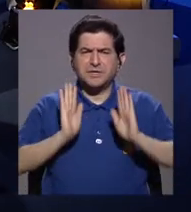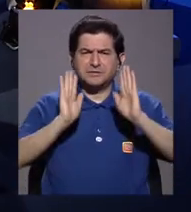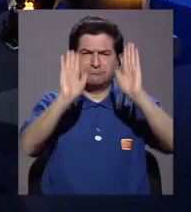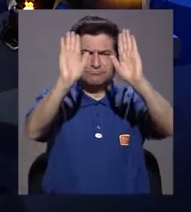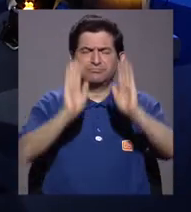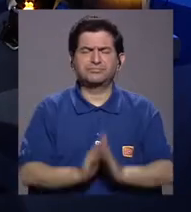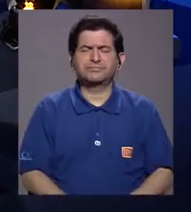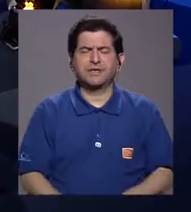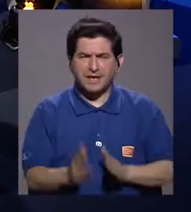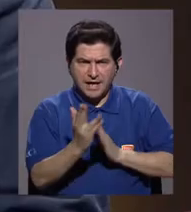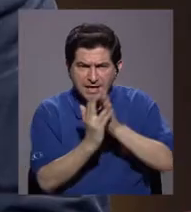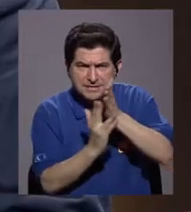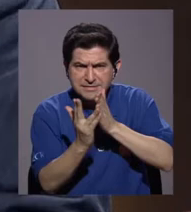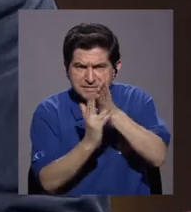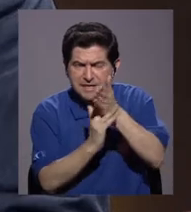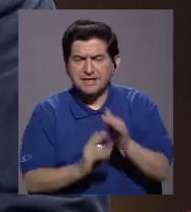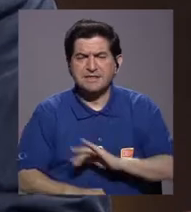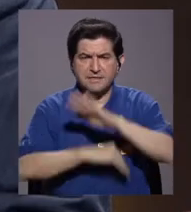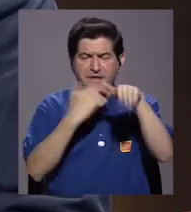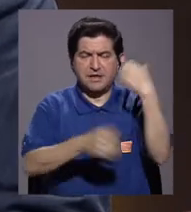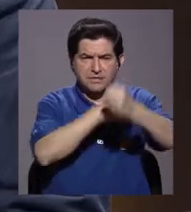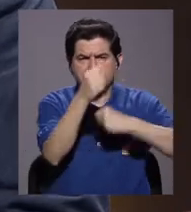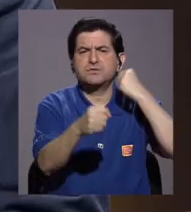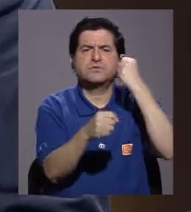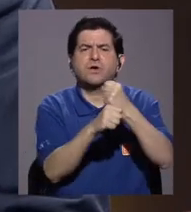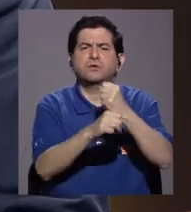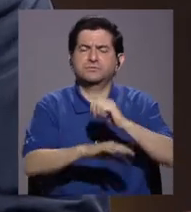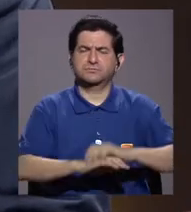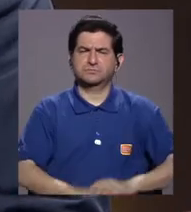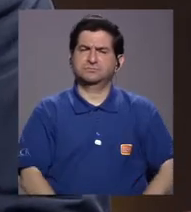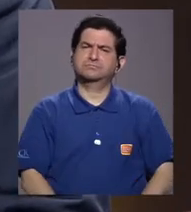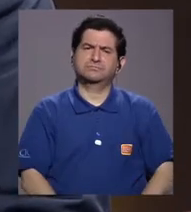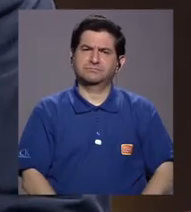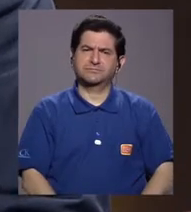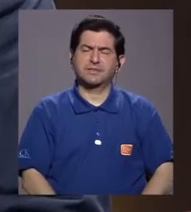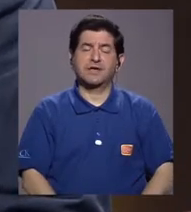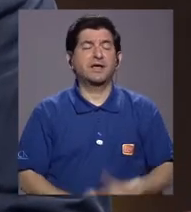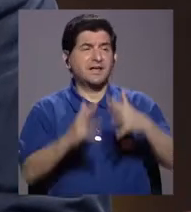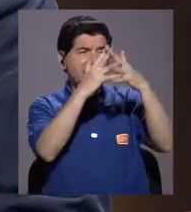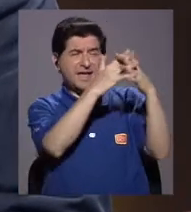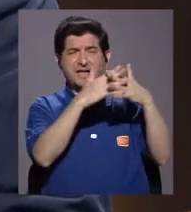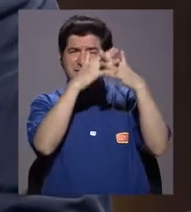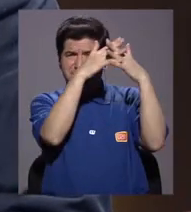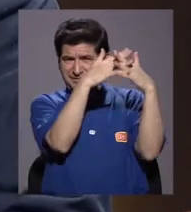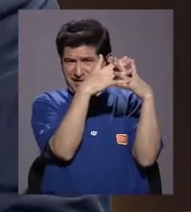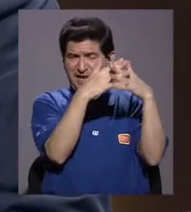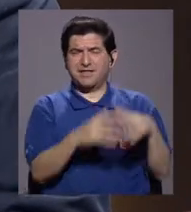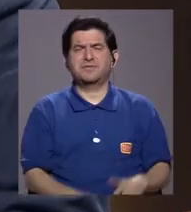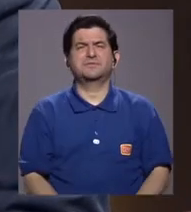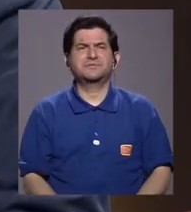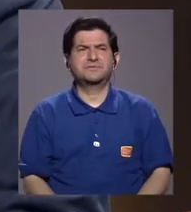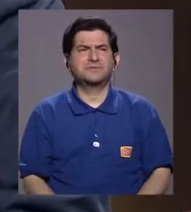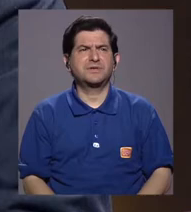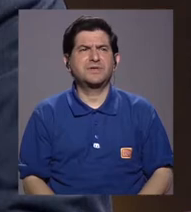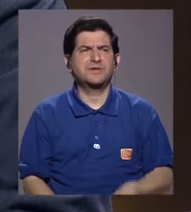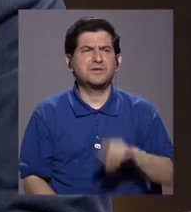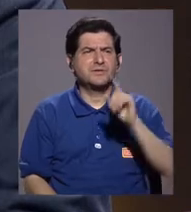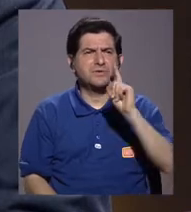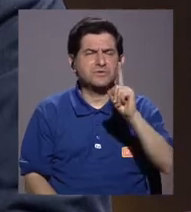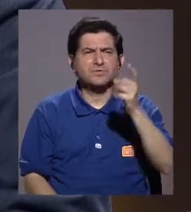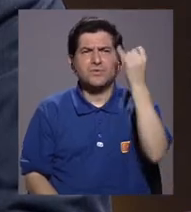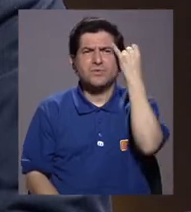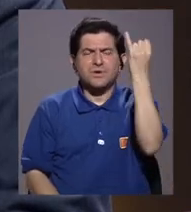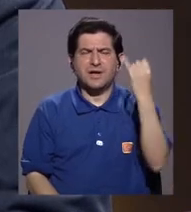camino tan extraordinario de lo que usted ha hecho en todos estos años en los eeuu hay una versión